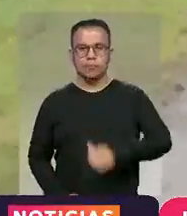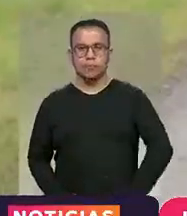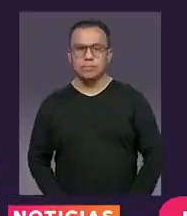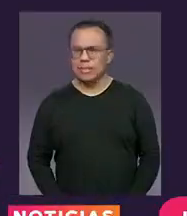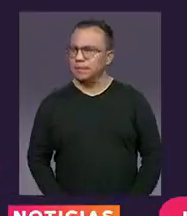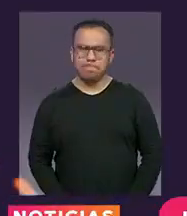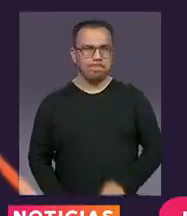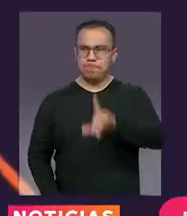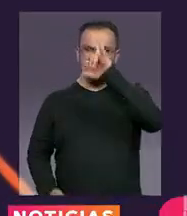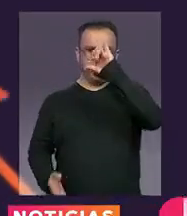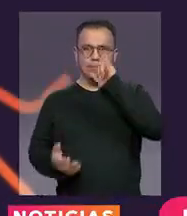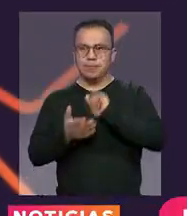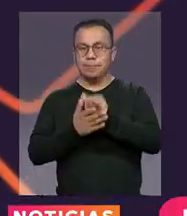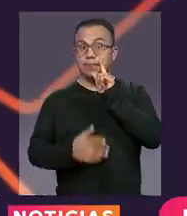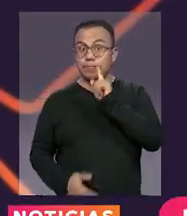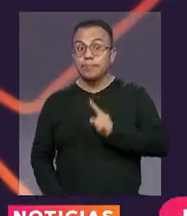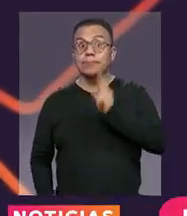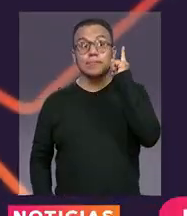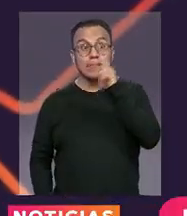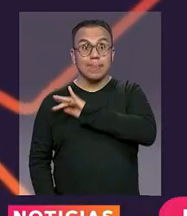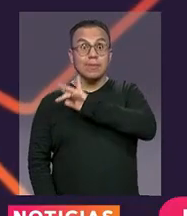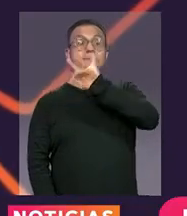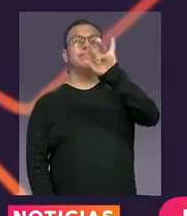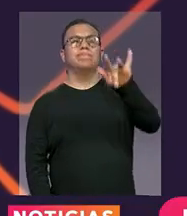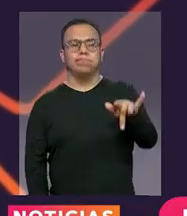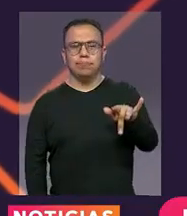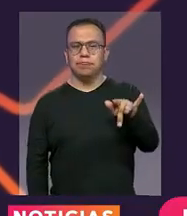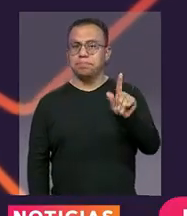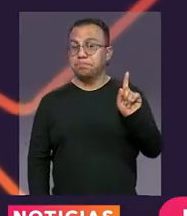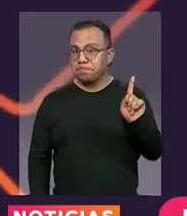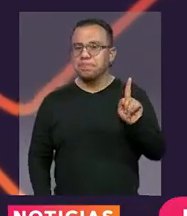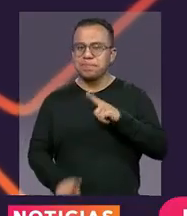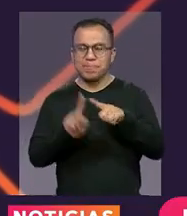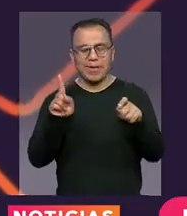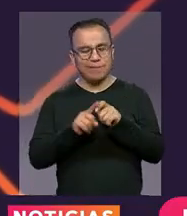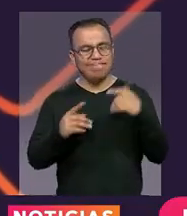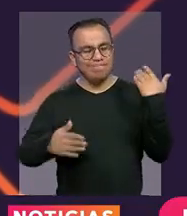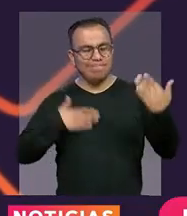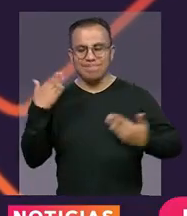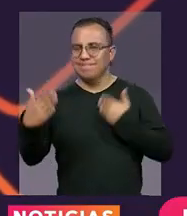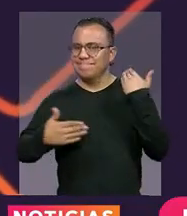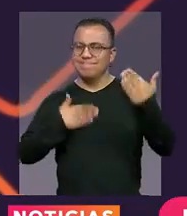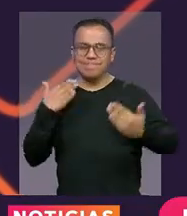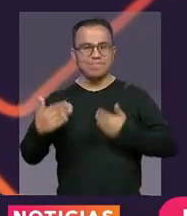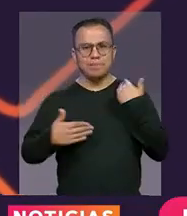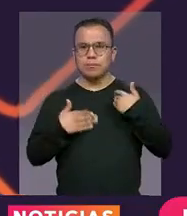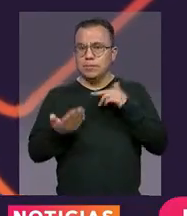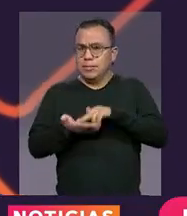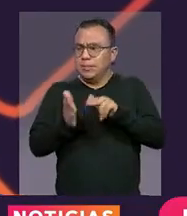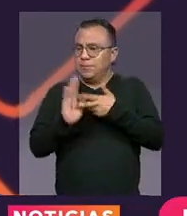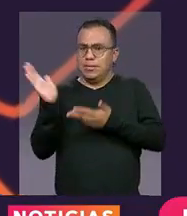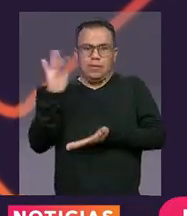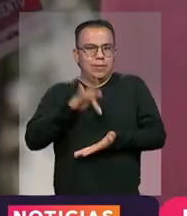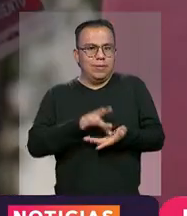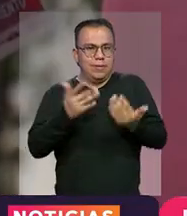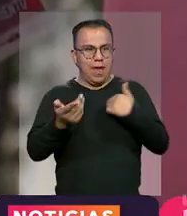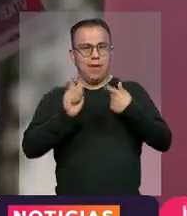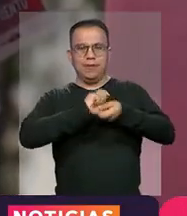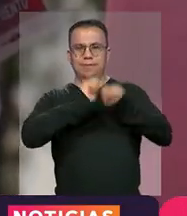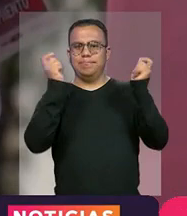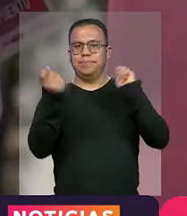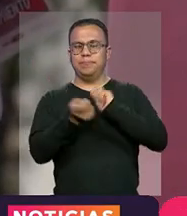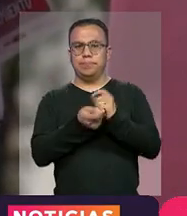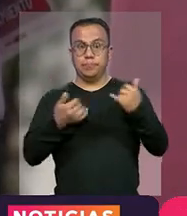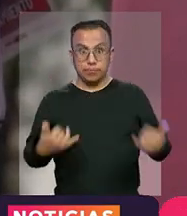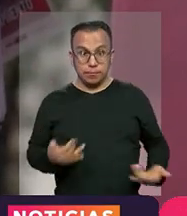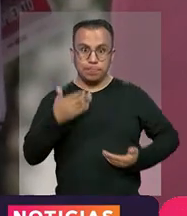creí que fuera a ser así la primera vez que estuviera allá, pero hoy con alegría puedo decir que el solo hecho de estar acá estamos haciendo historia. Para esta